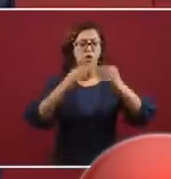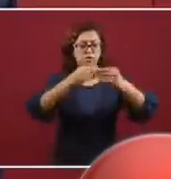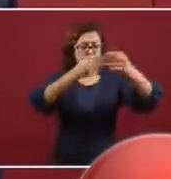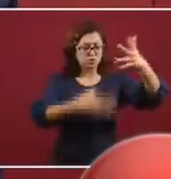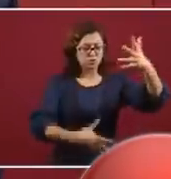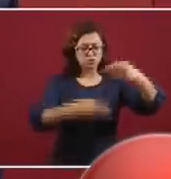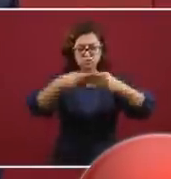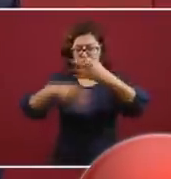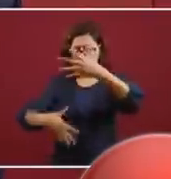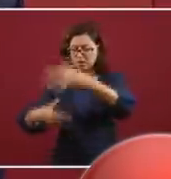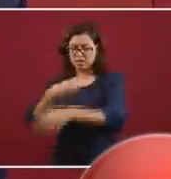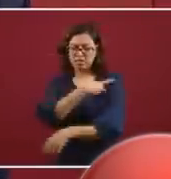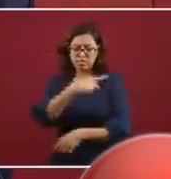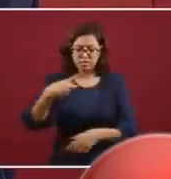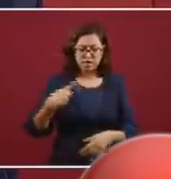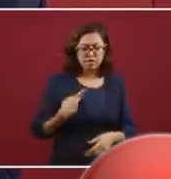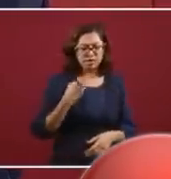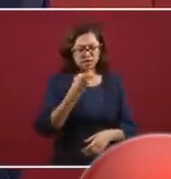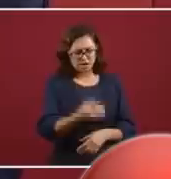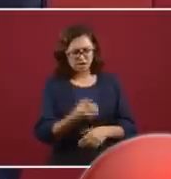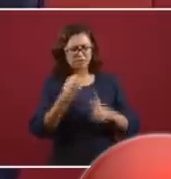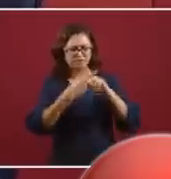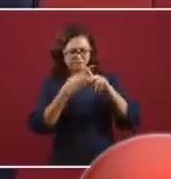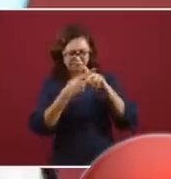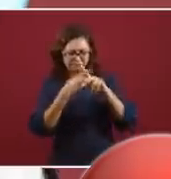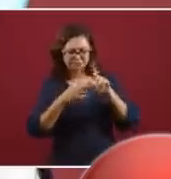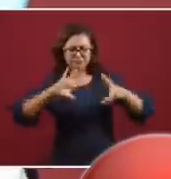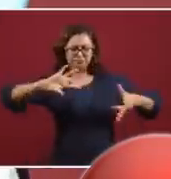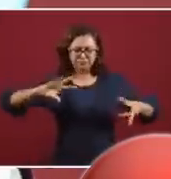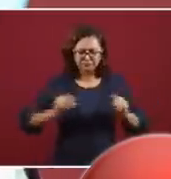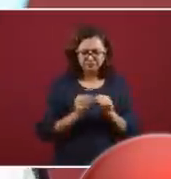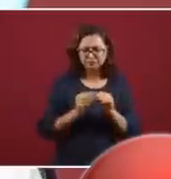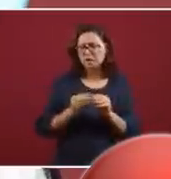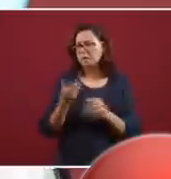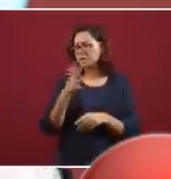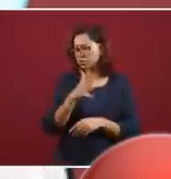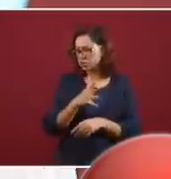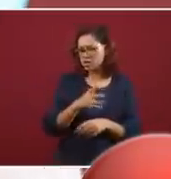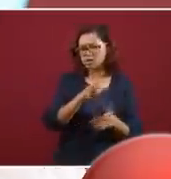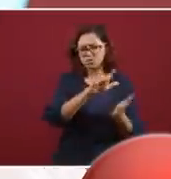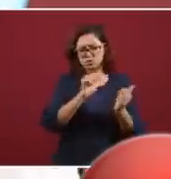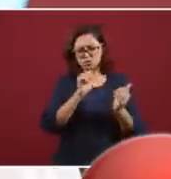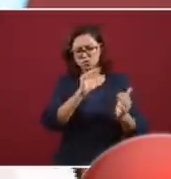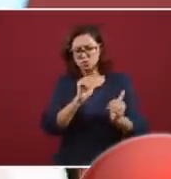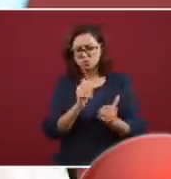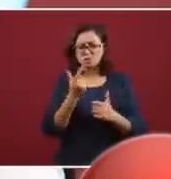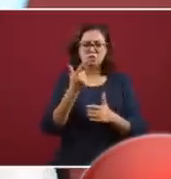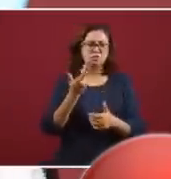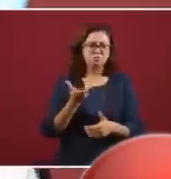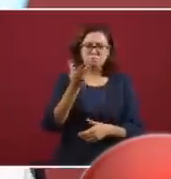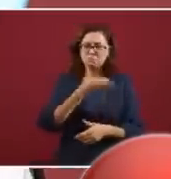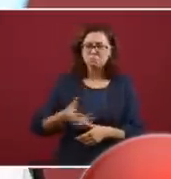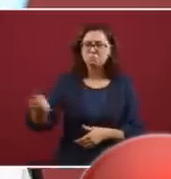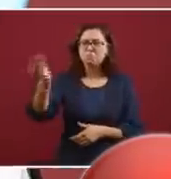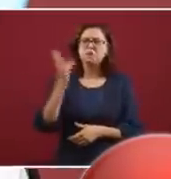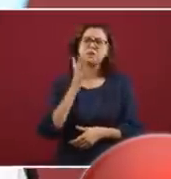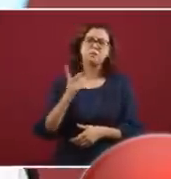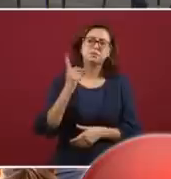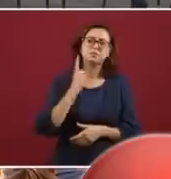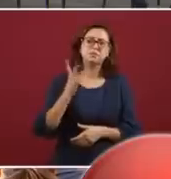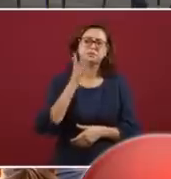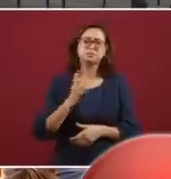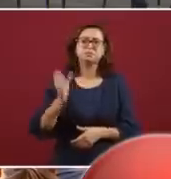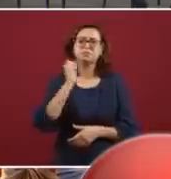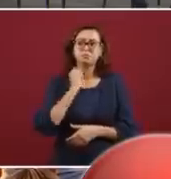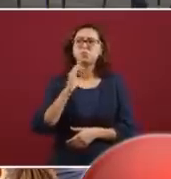estimaciones económicas, análisis y demás. Esa información se tiene que mandar al Congreso, nos da como una visión de cuánto el SAT puede